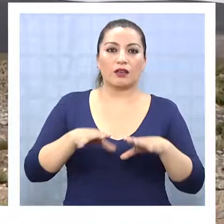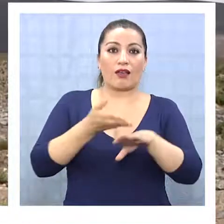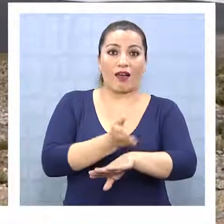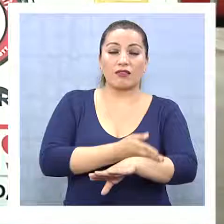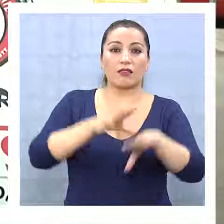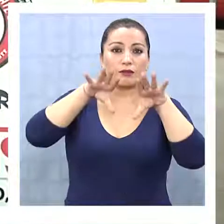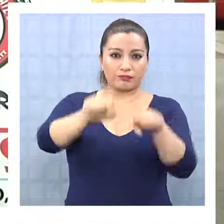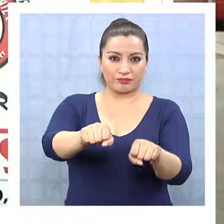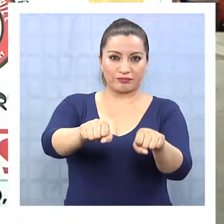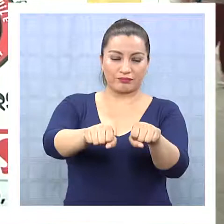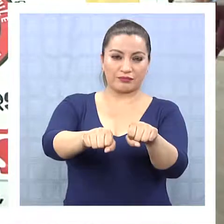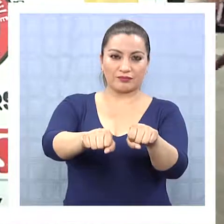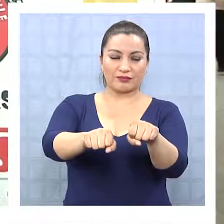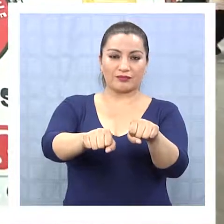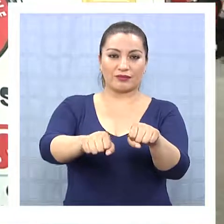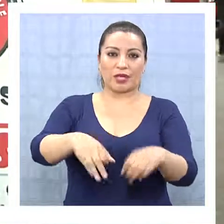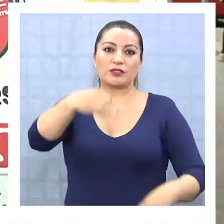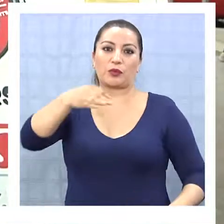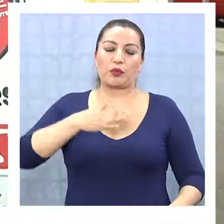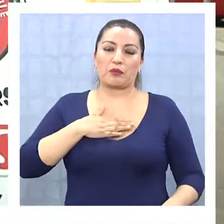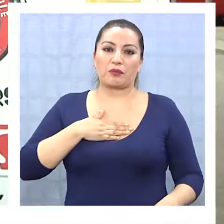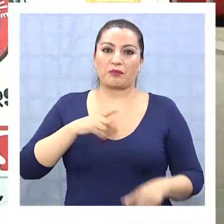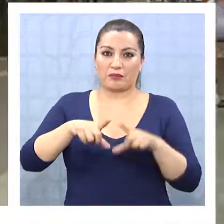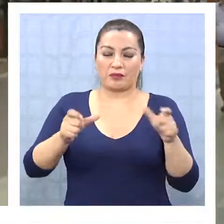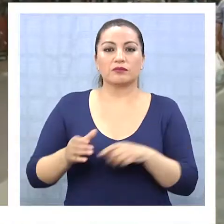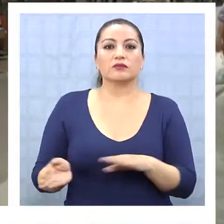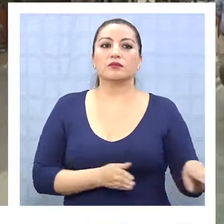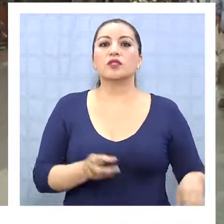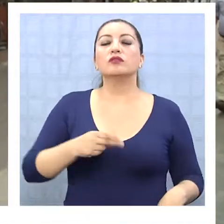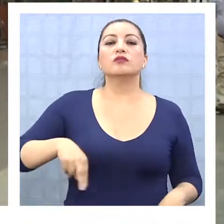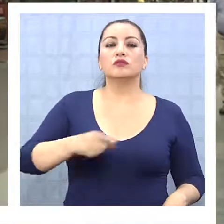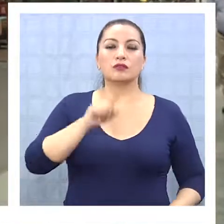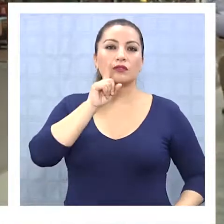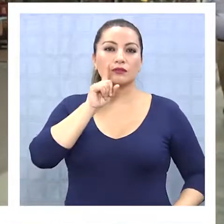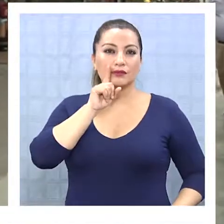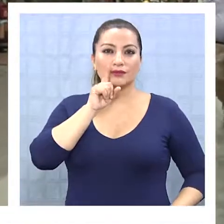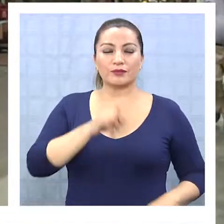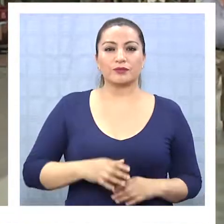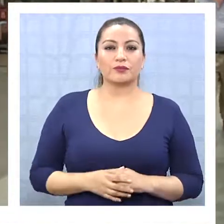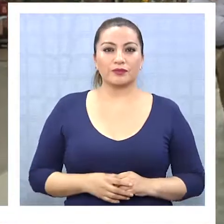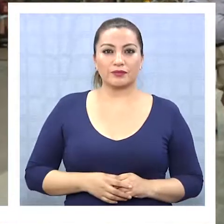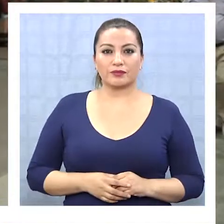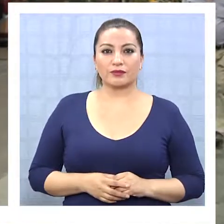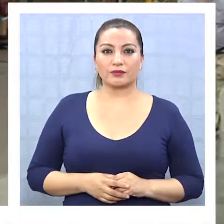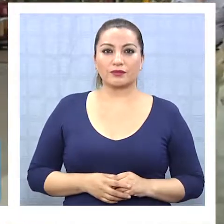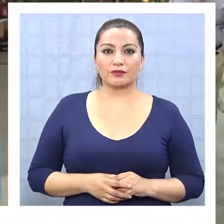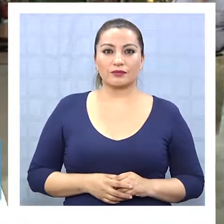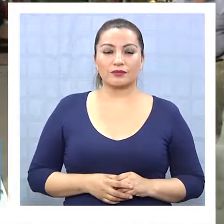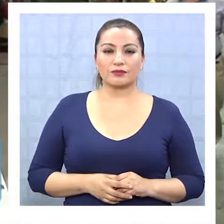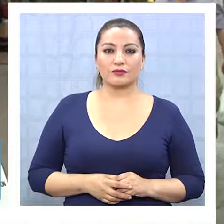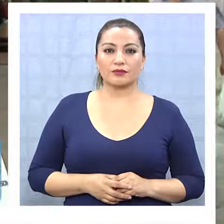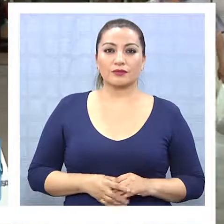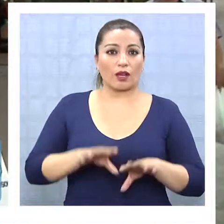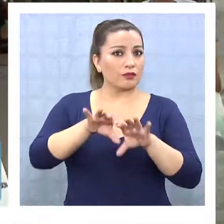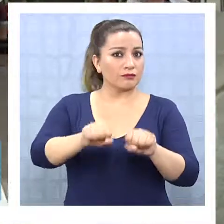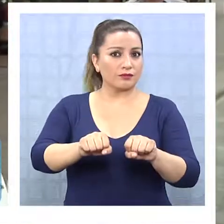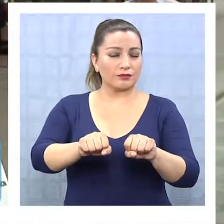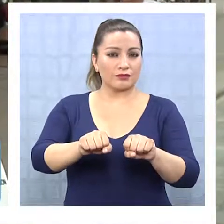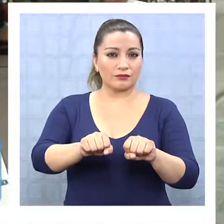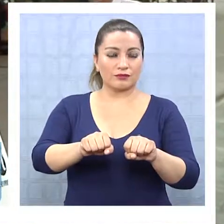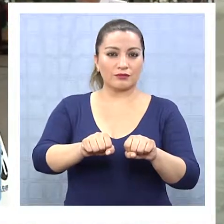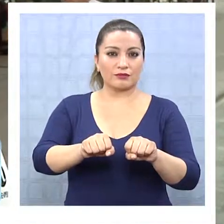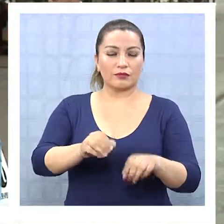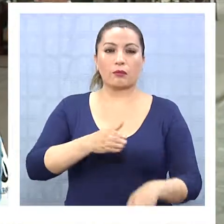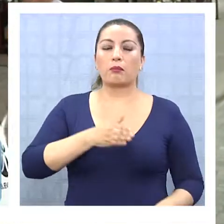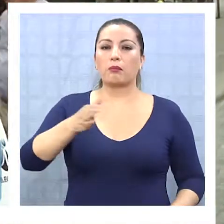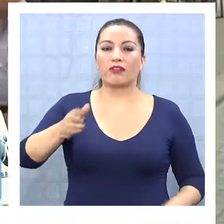están reservando con anticipación para asegurar sus cubos. Se ve bien, nosotros por lo menos tenemos reservas